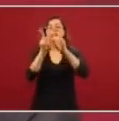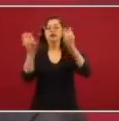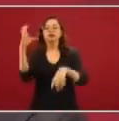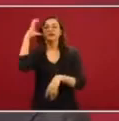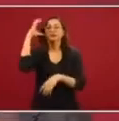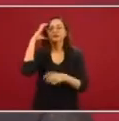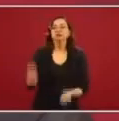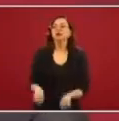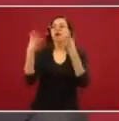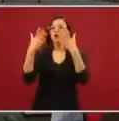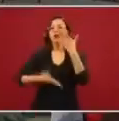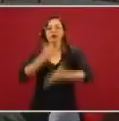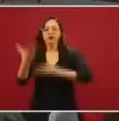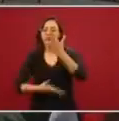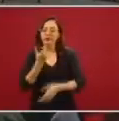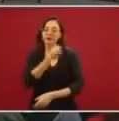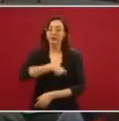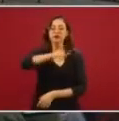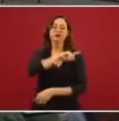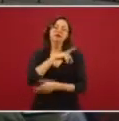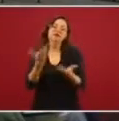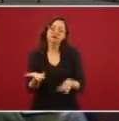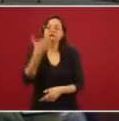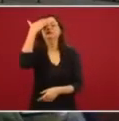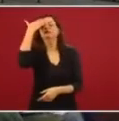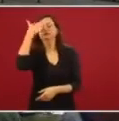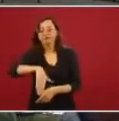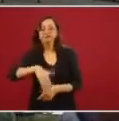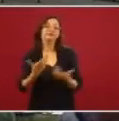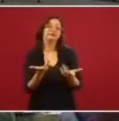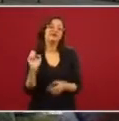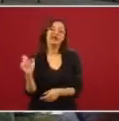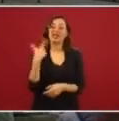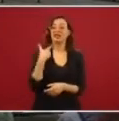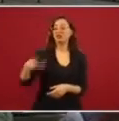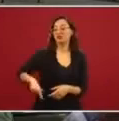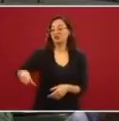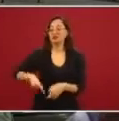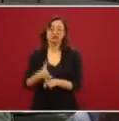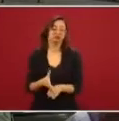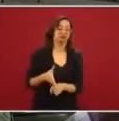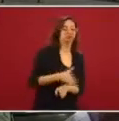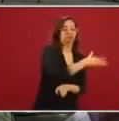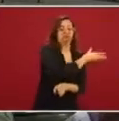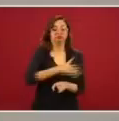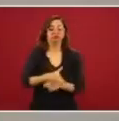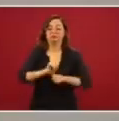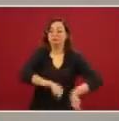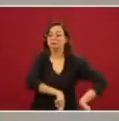servicios de salud que en general heredamos lo hemos dicho un sistema nacional de salud con importantes limitaciones